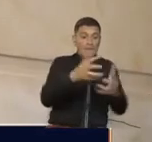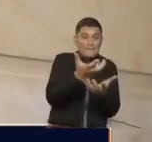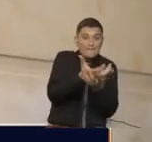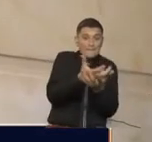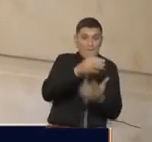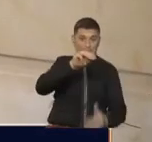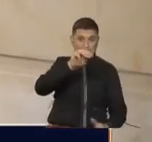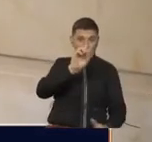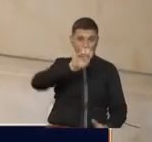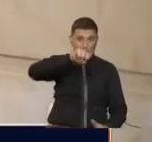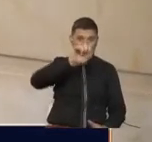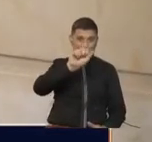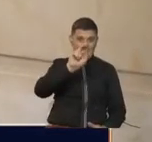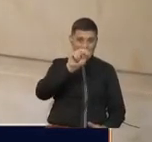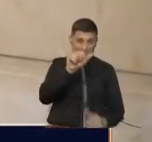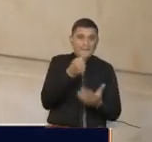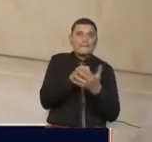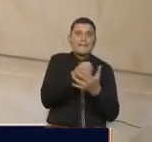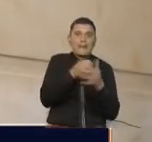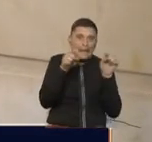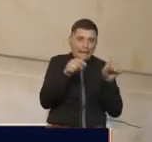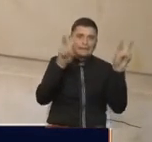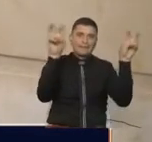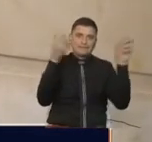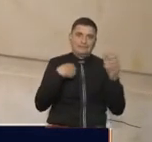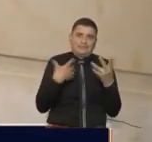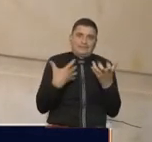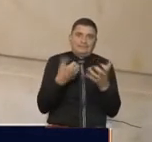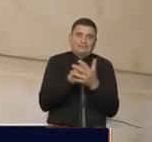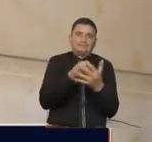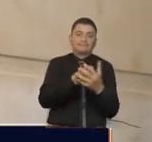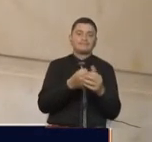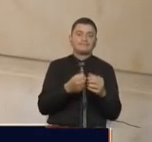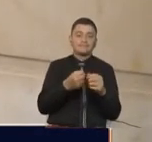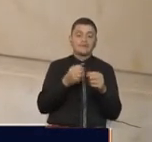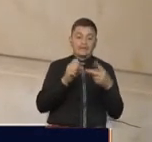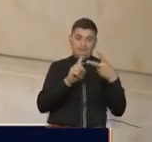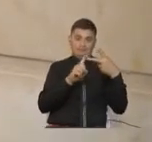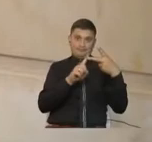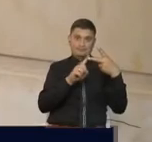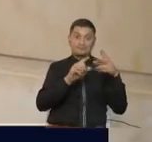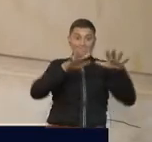acá. En segundo lugar, la región de La Mojana